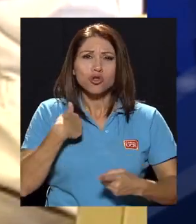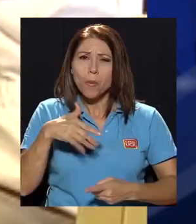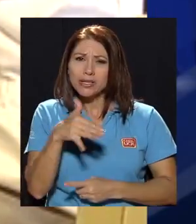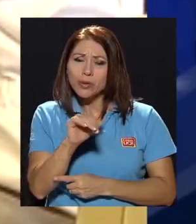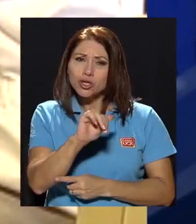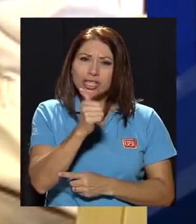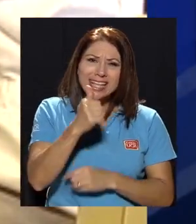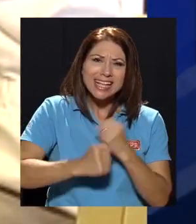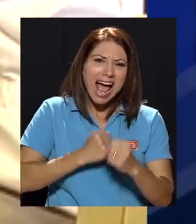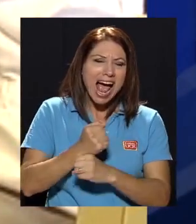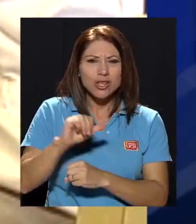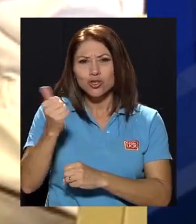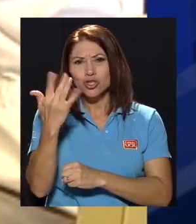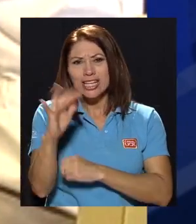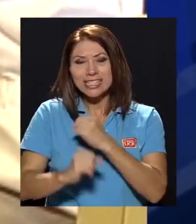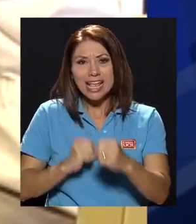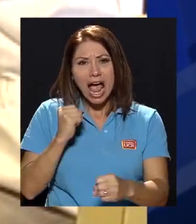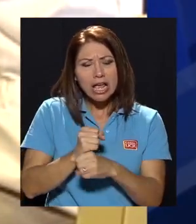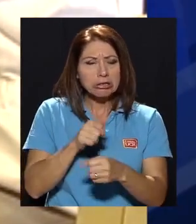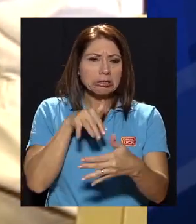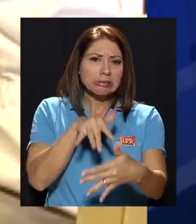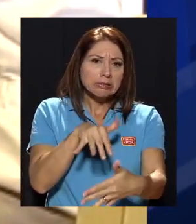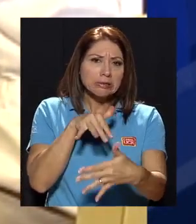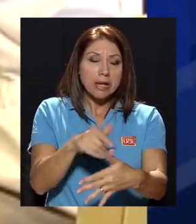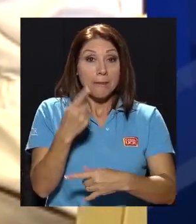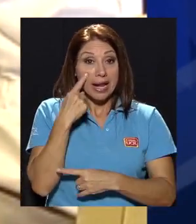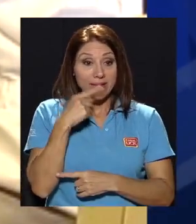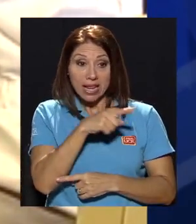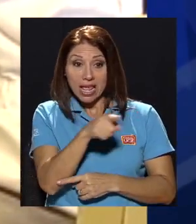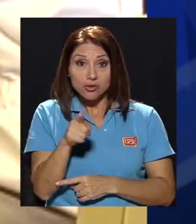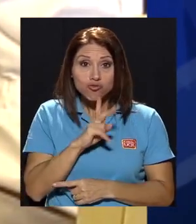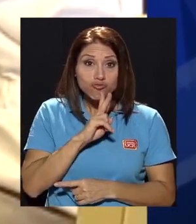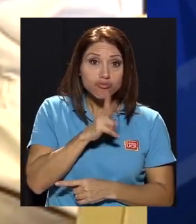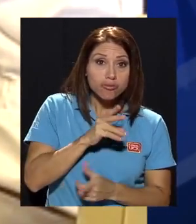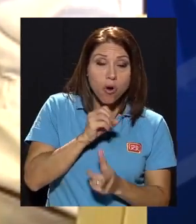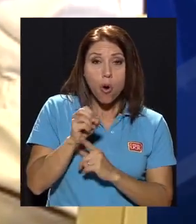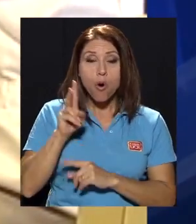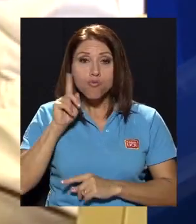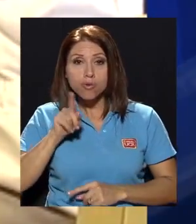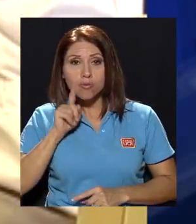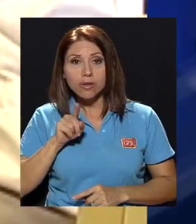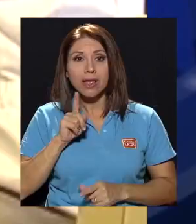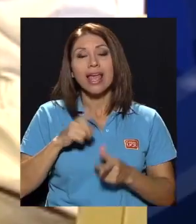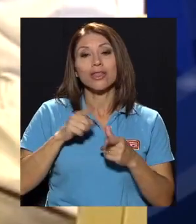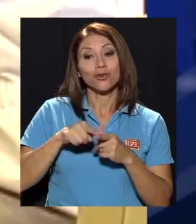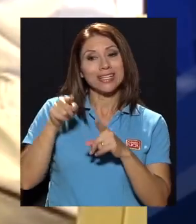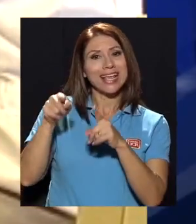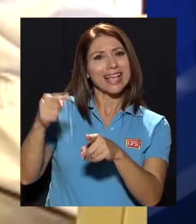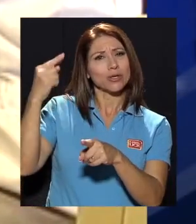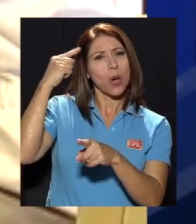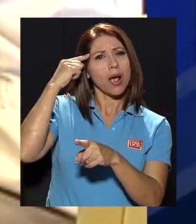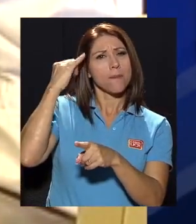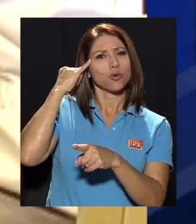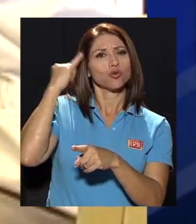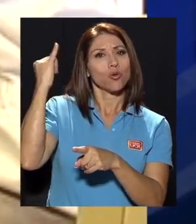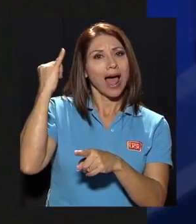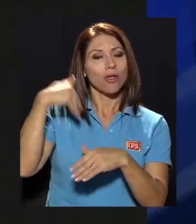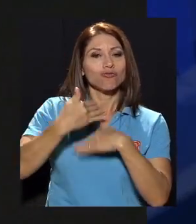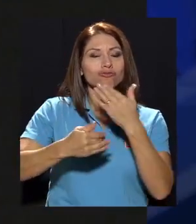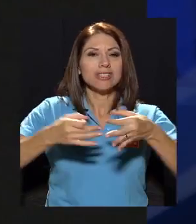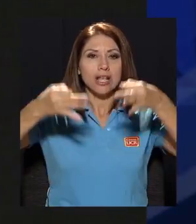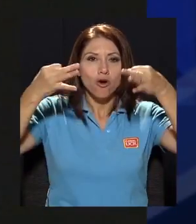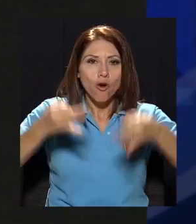si esto era cierto o no era cierto. Eventualmente este postulado, esta hipótesis, se confirmó.